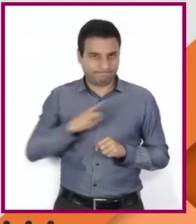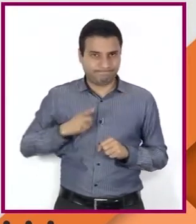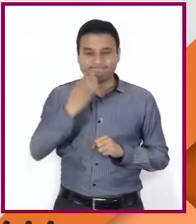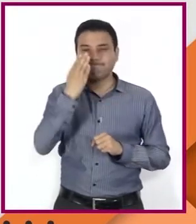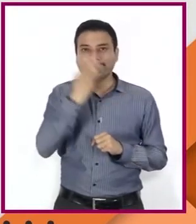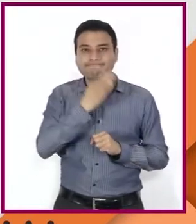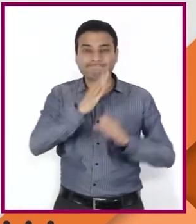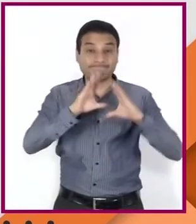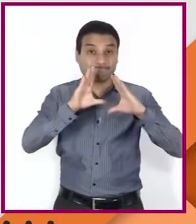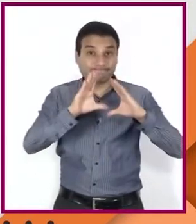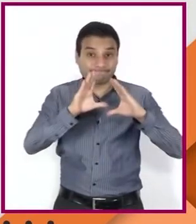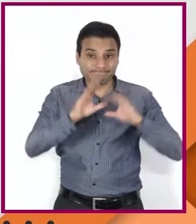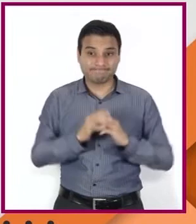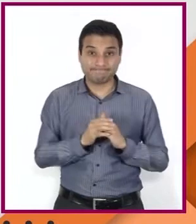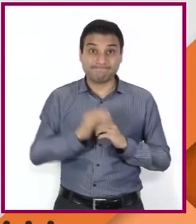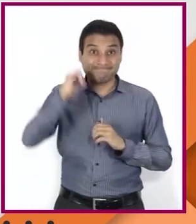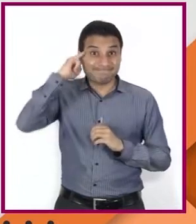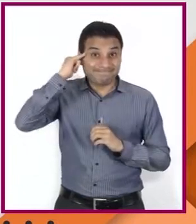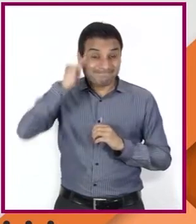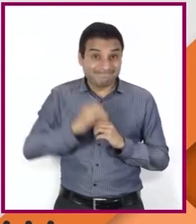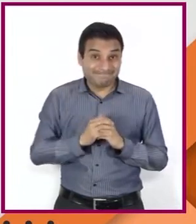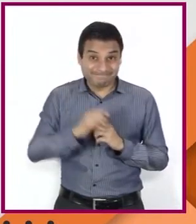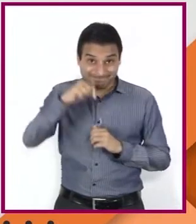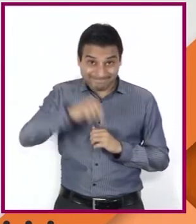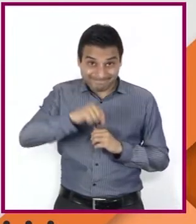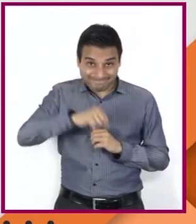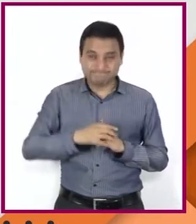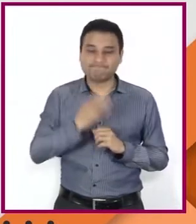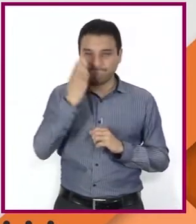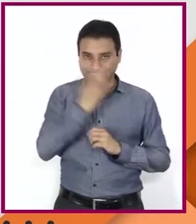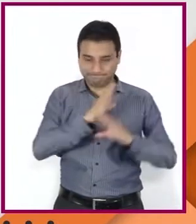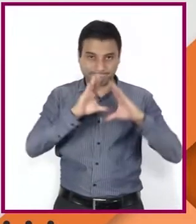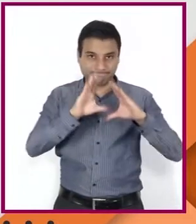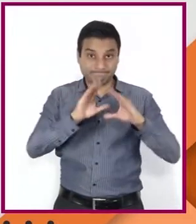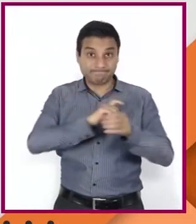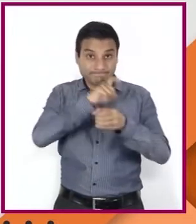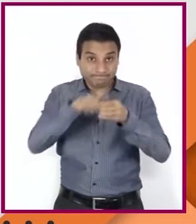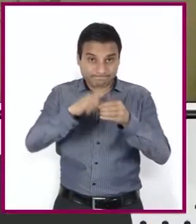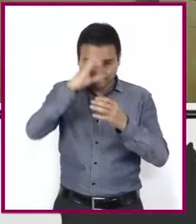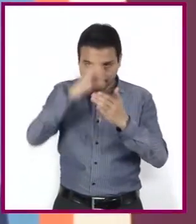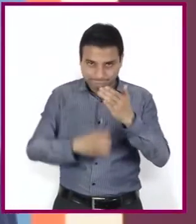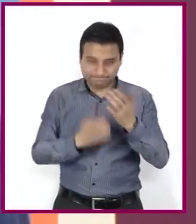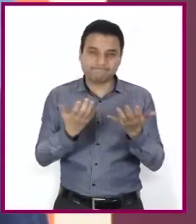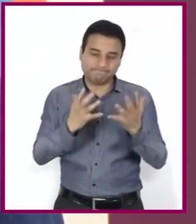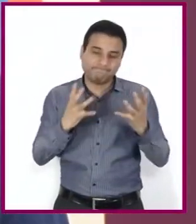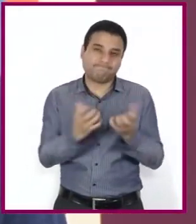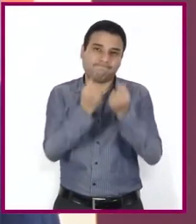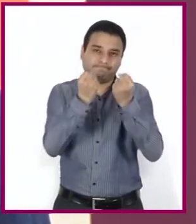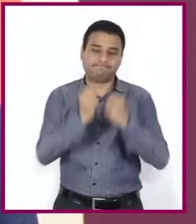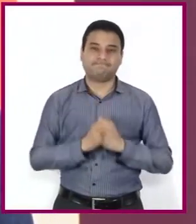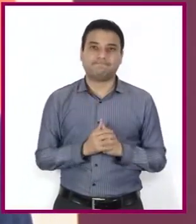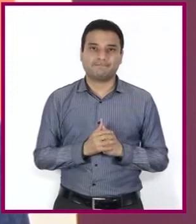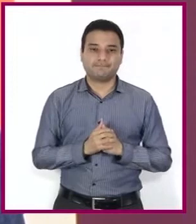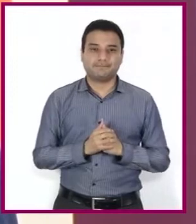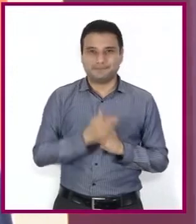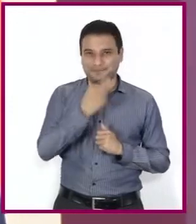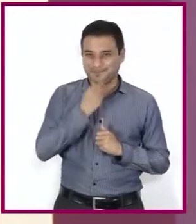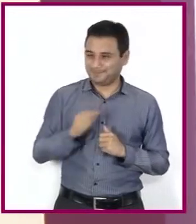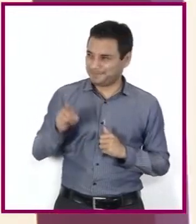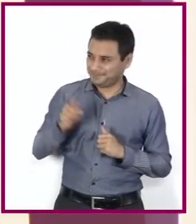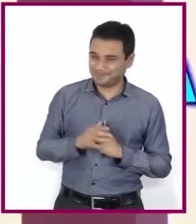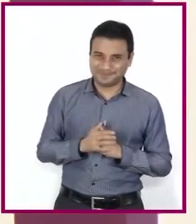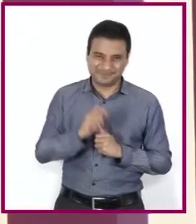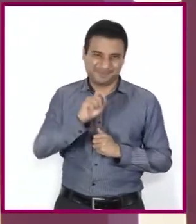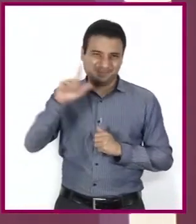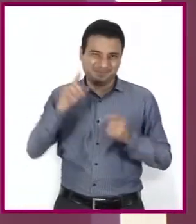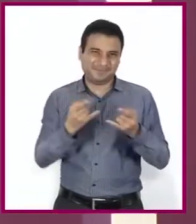lo que debían convertir a los indígenas que aquí vivían. Solo así salvarían sus almas. Como señala el historiador Antonio